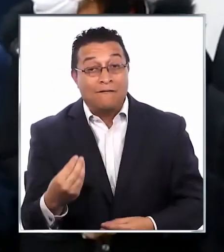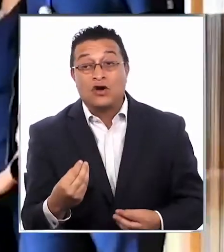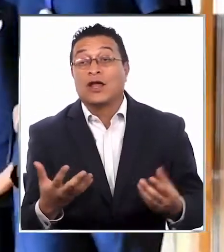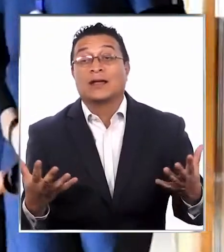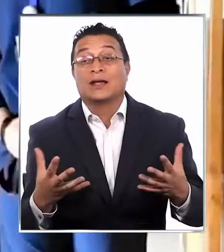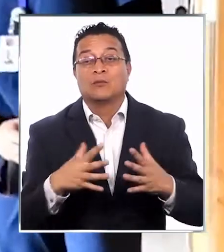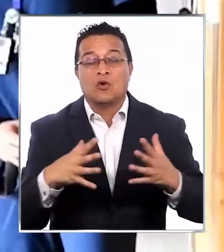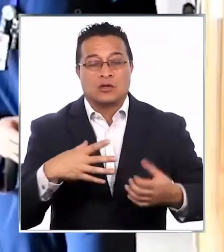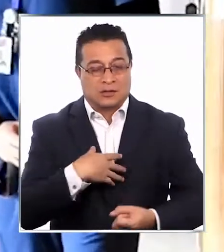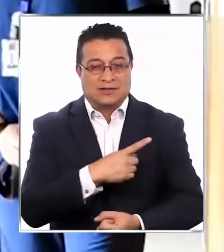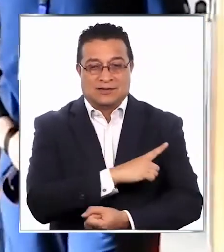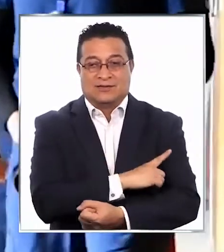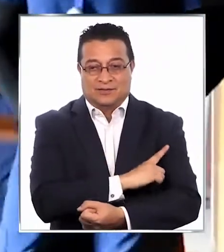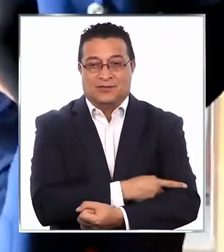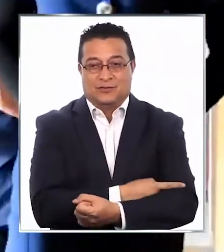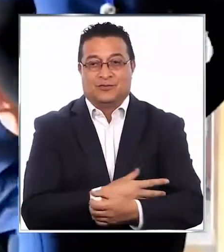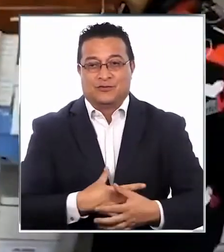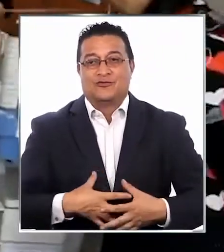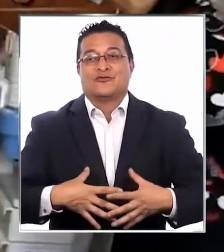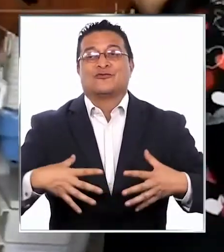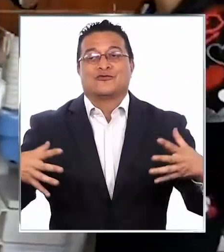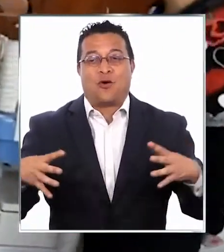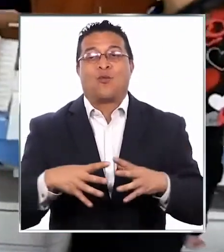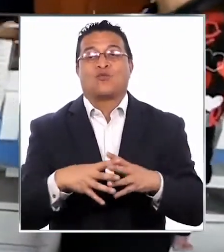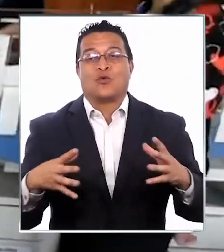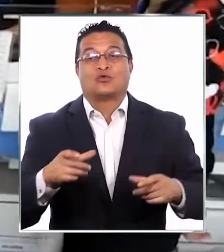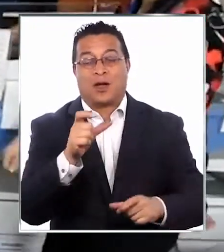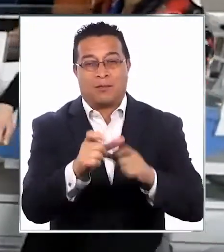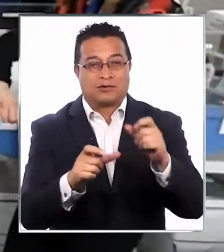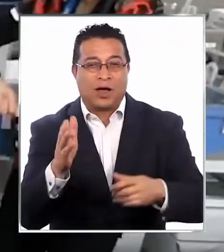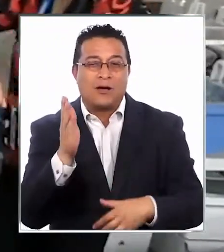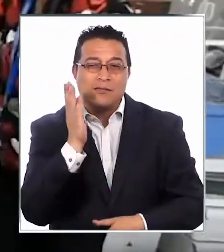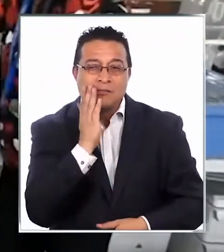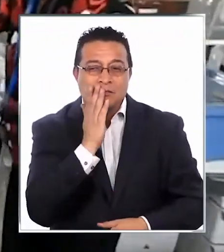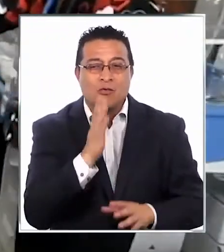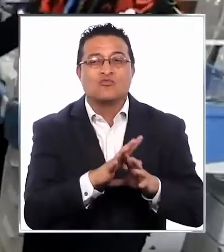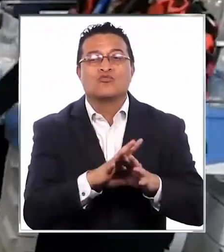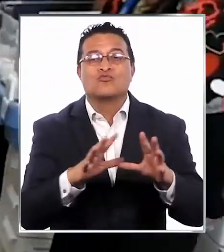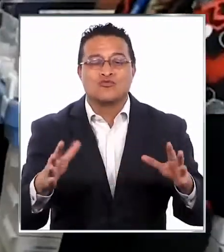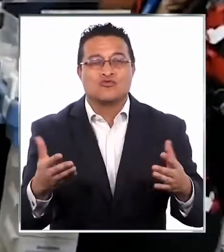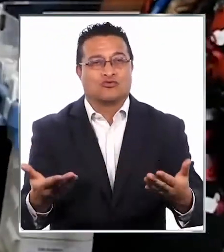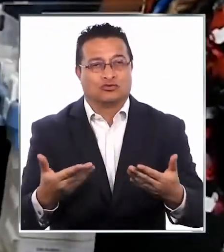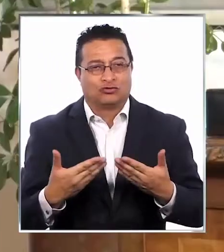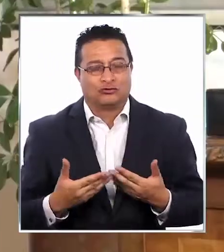Lo bueno fue que me llenó de energía, porque la gente fue muy cariñosa en ese viaje.